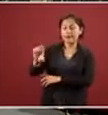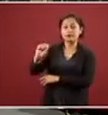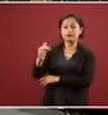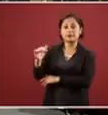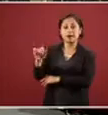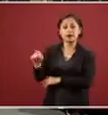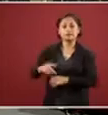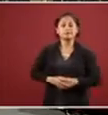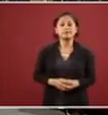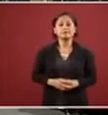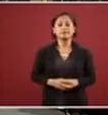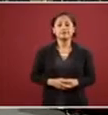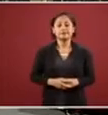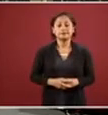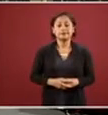Dame el libro.